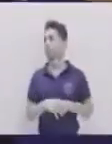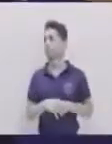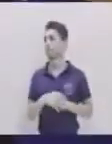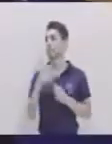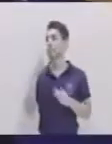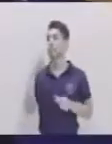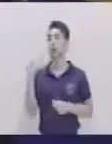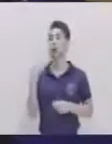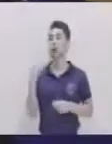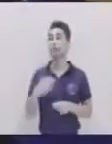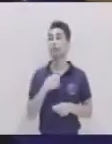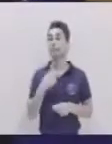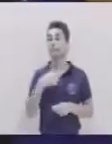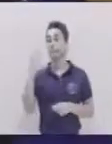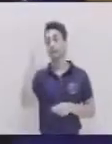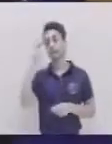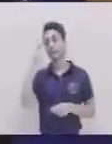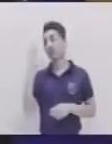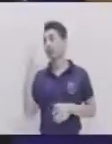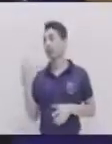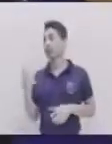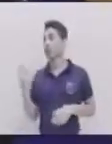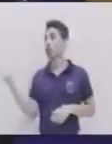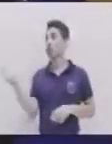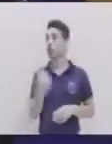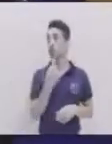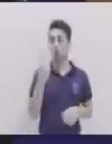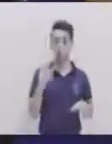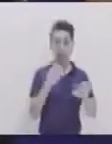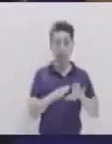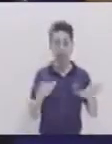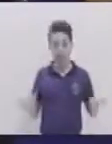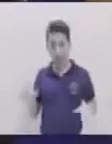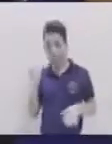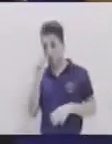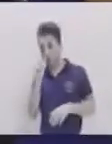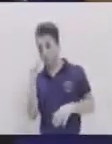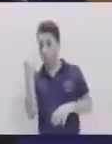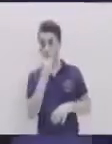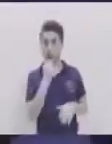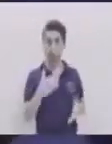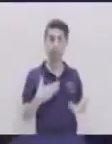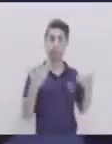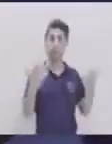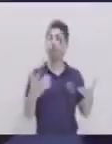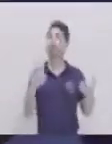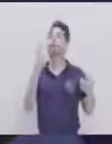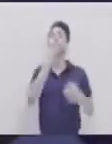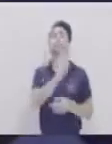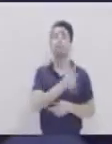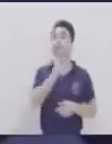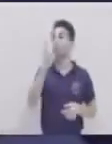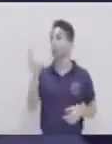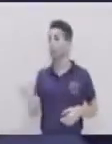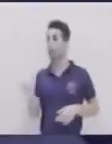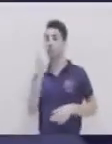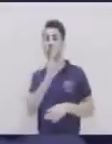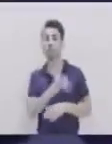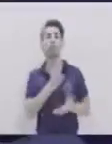actividades, porque la maestra sabía que a todos los niños y niñas hay que darles la